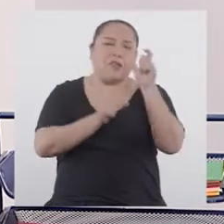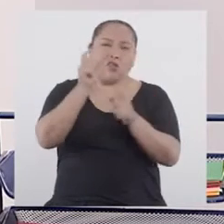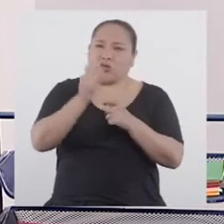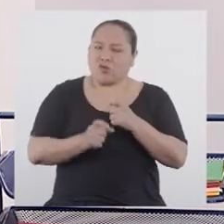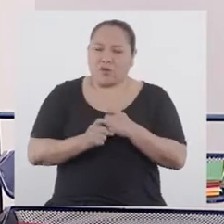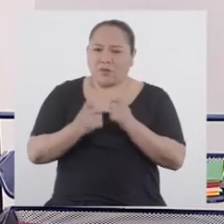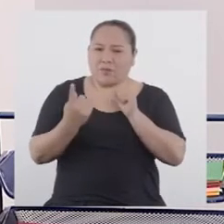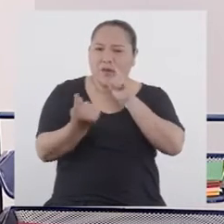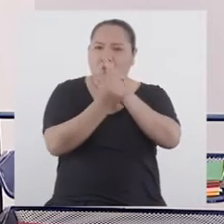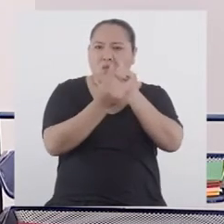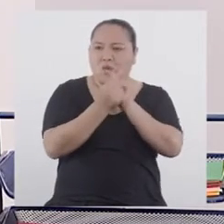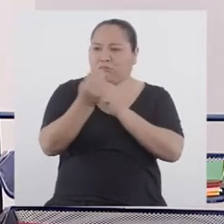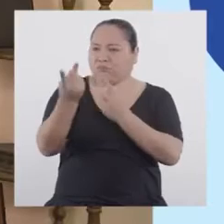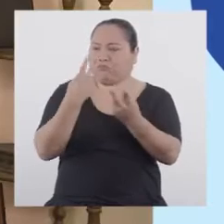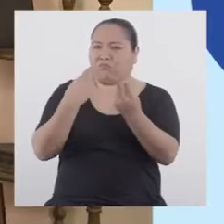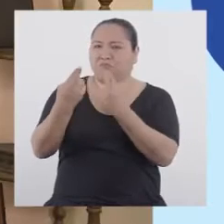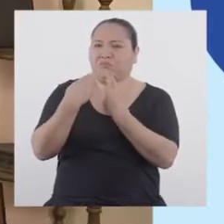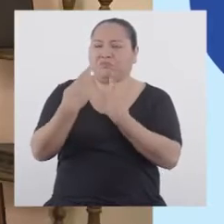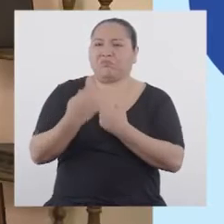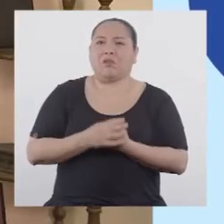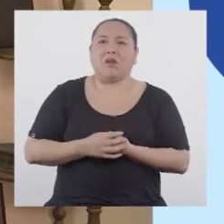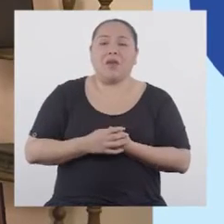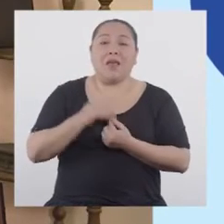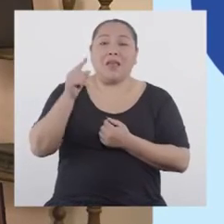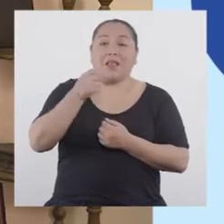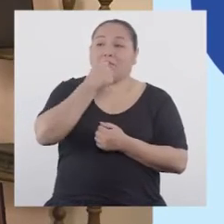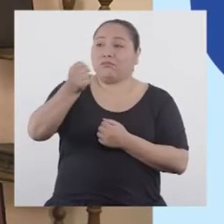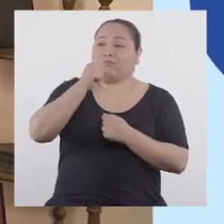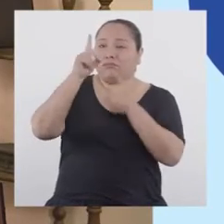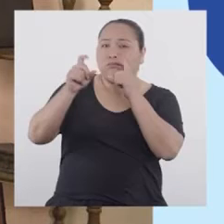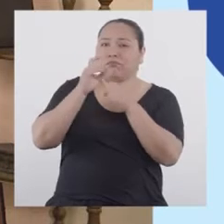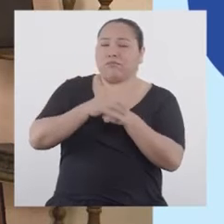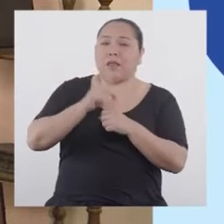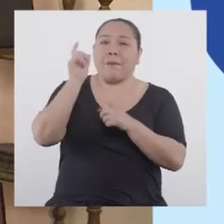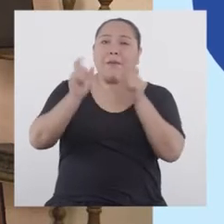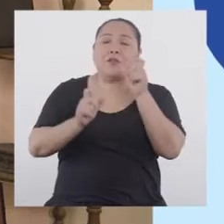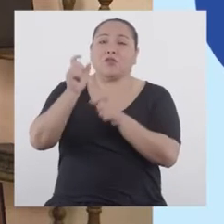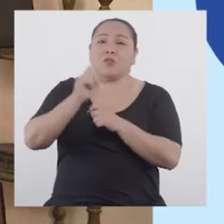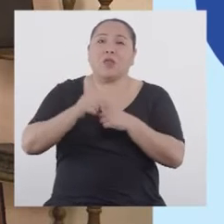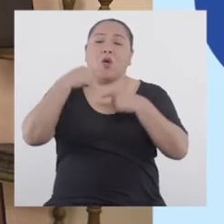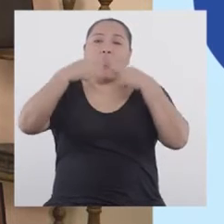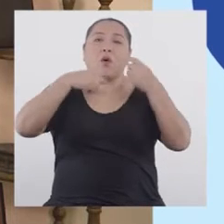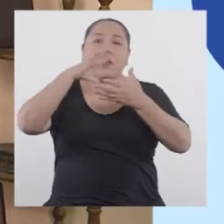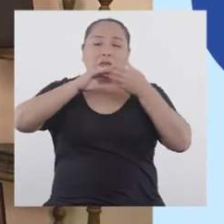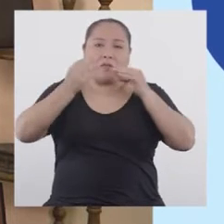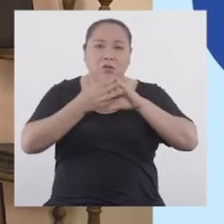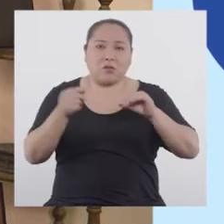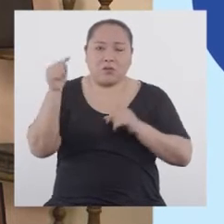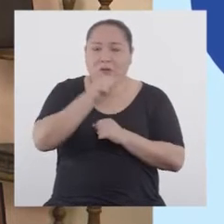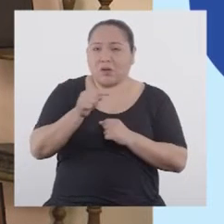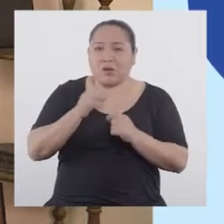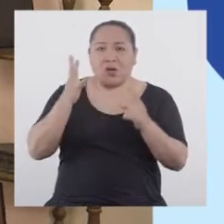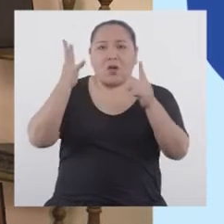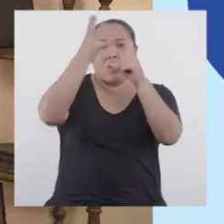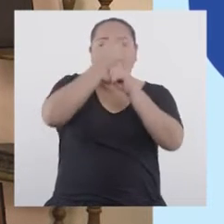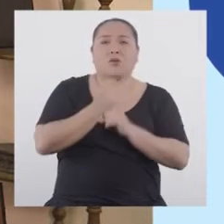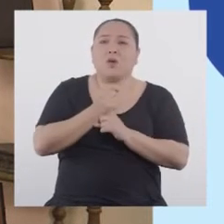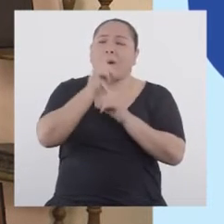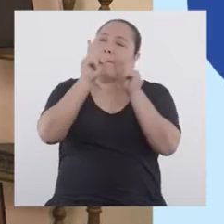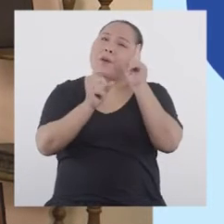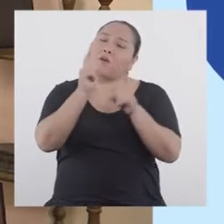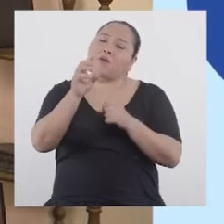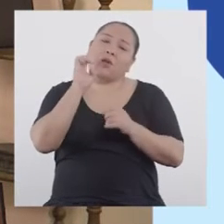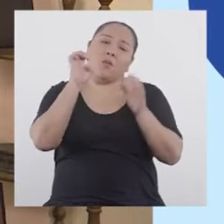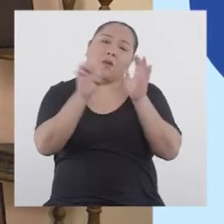contesten una vez que me encuentre con ellas? En la entrevista se provoca que las personas te cuenten historias. Y eso se logra a través